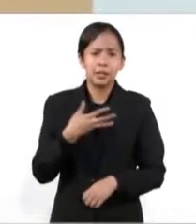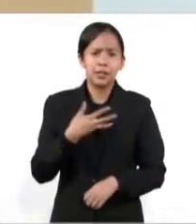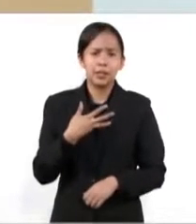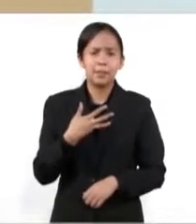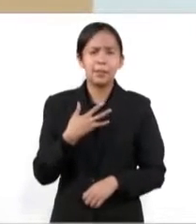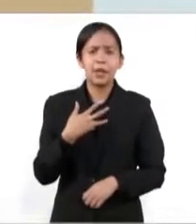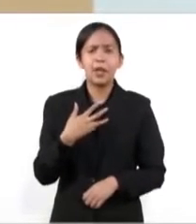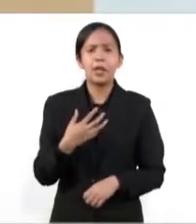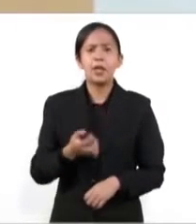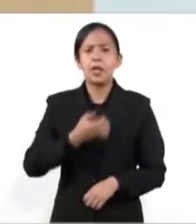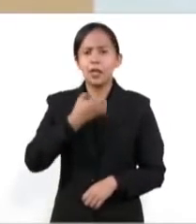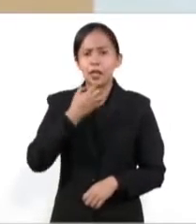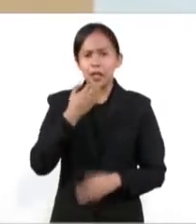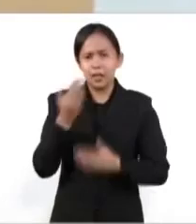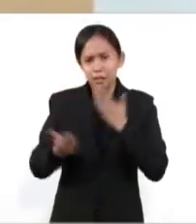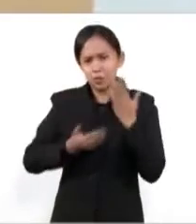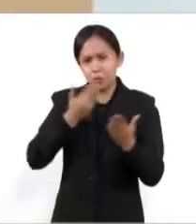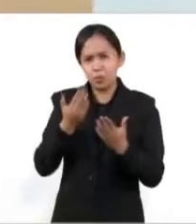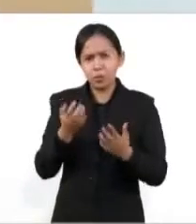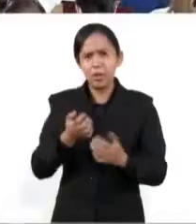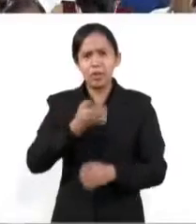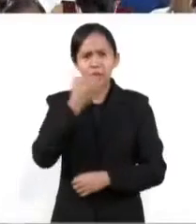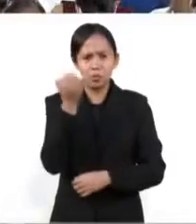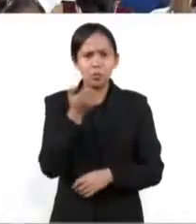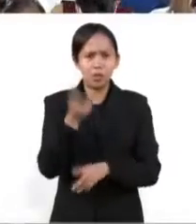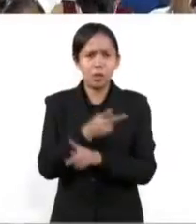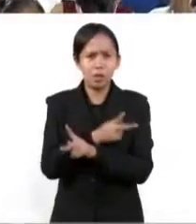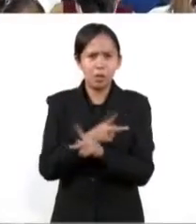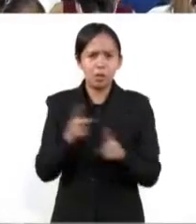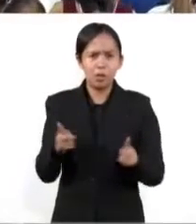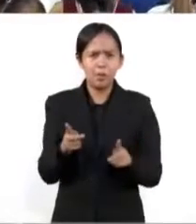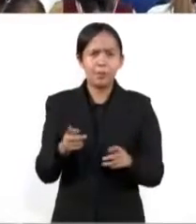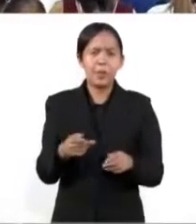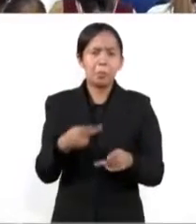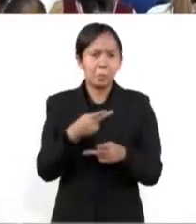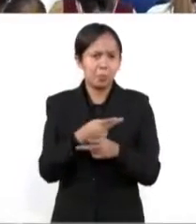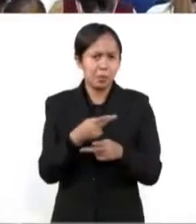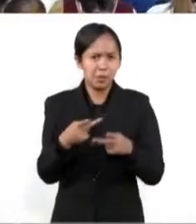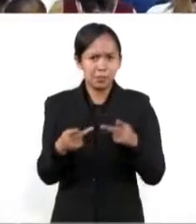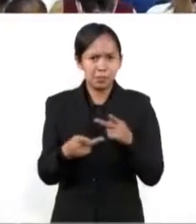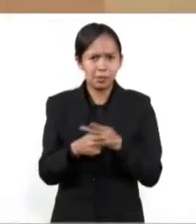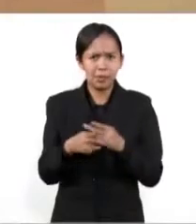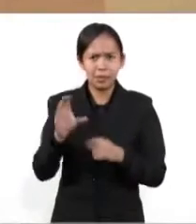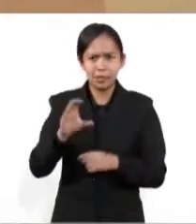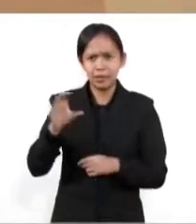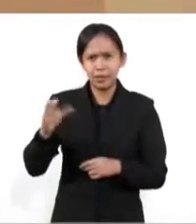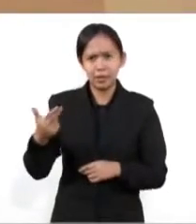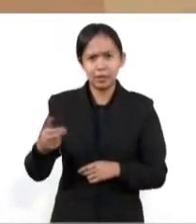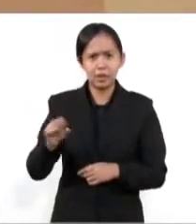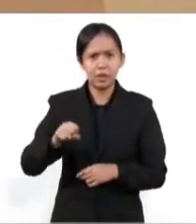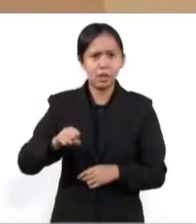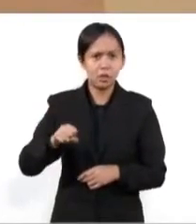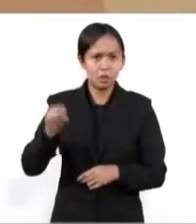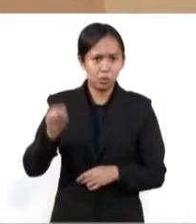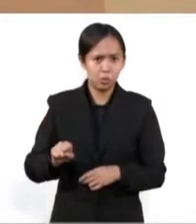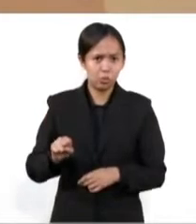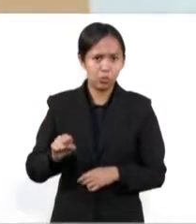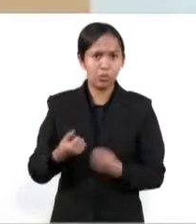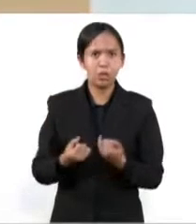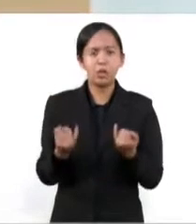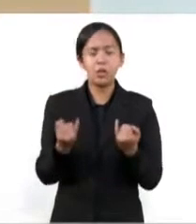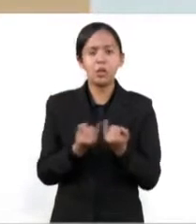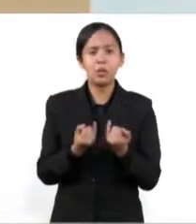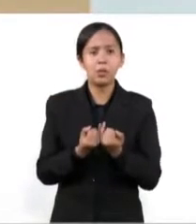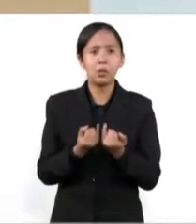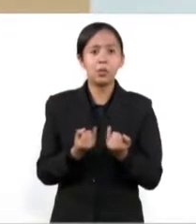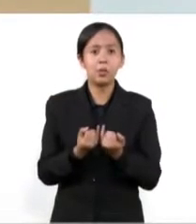de estudiar en escuela pública, estudié la preparatoria en el CCH Sur, después tuve la